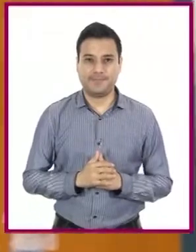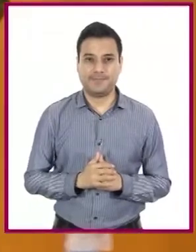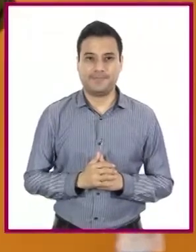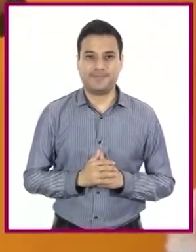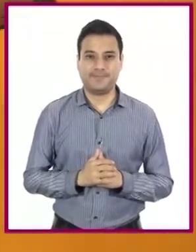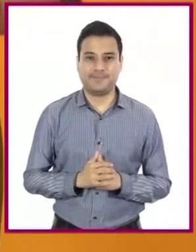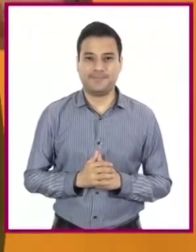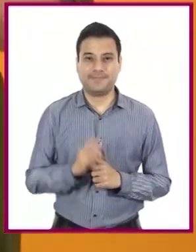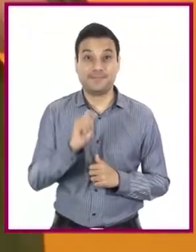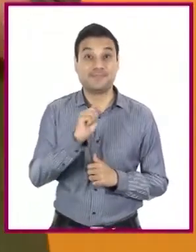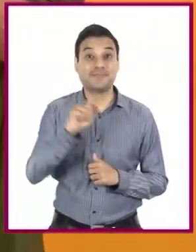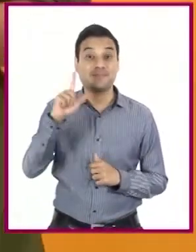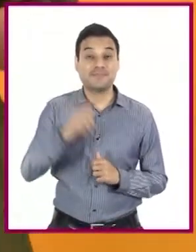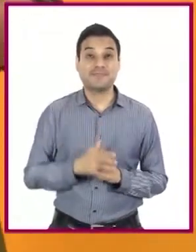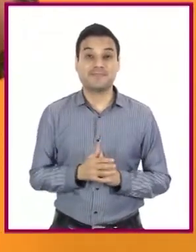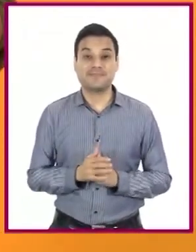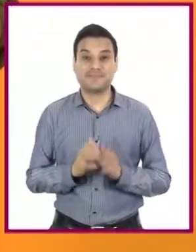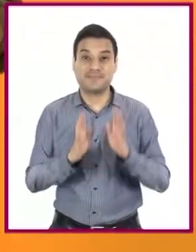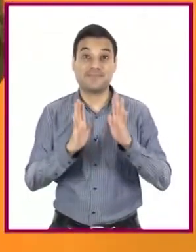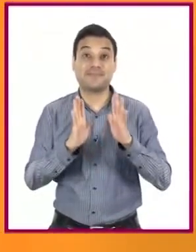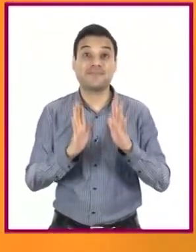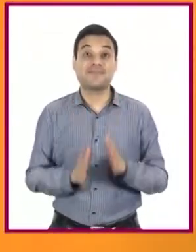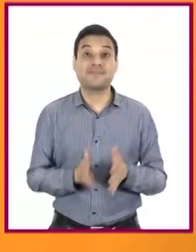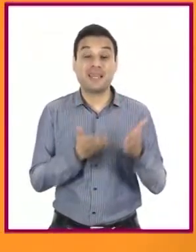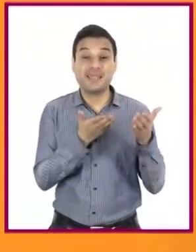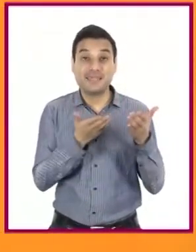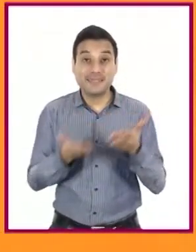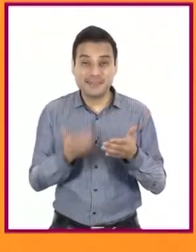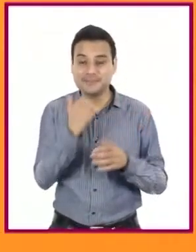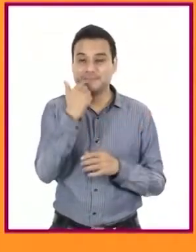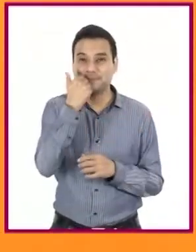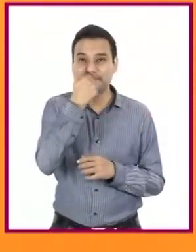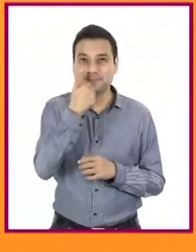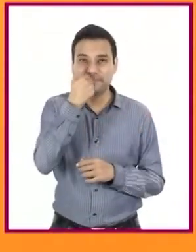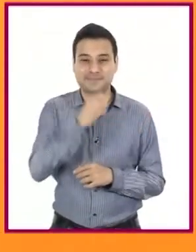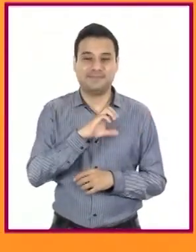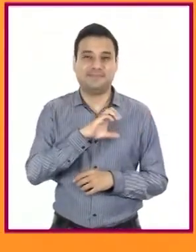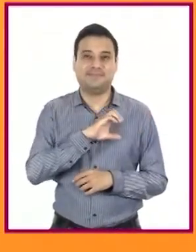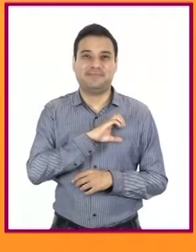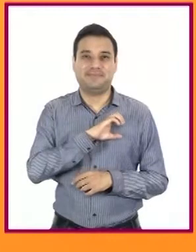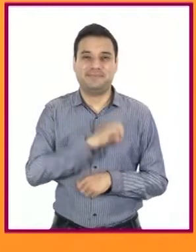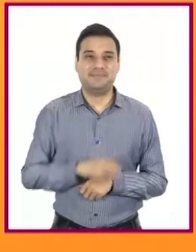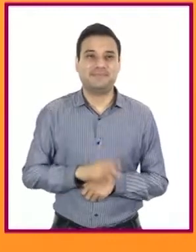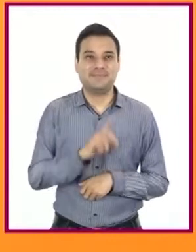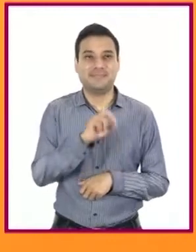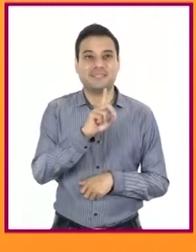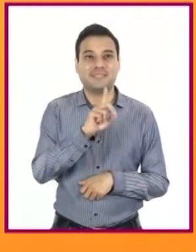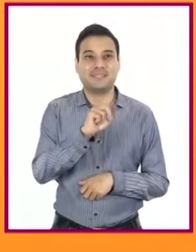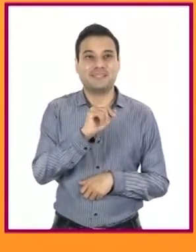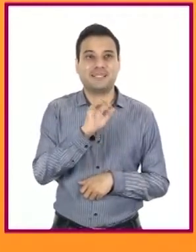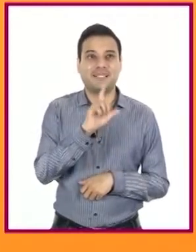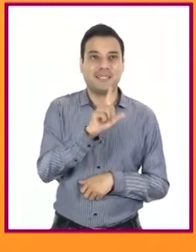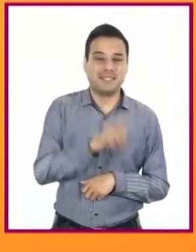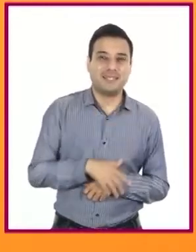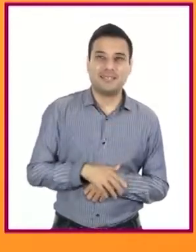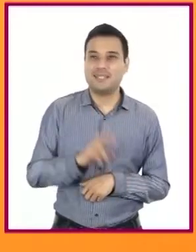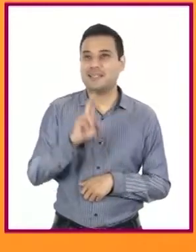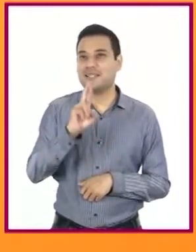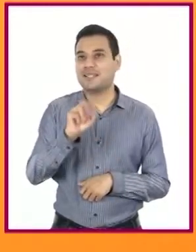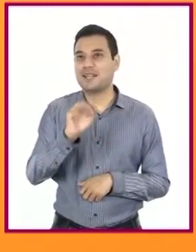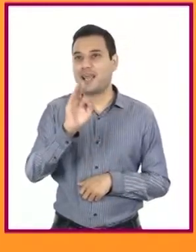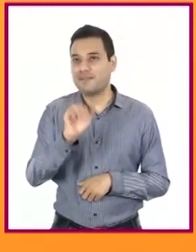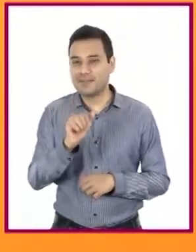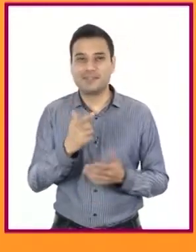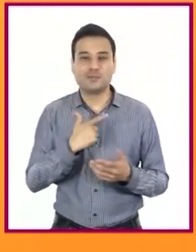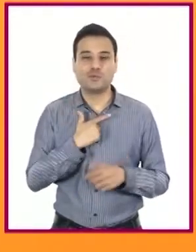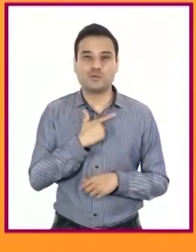¿Qué tal? Ya llegué, queridos estudiantes. Qué gusto, Daniel y Rafa. Ay, ya ahorita se fue, regreso, ahorita regreso, no te